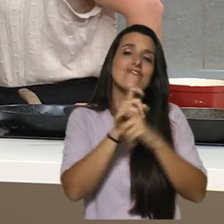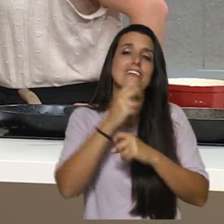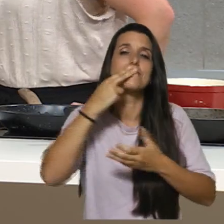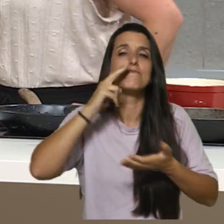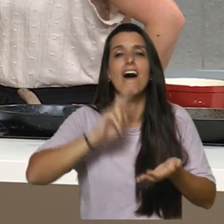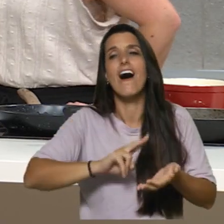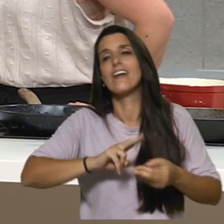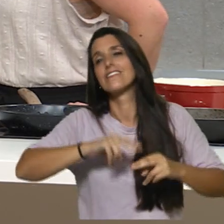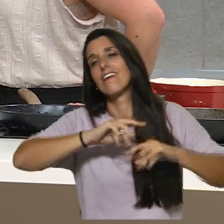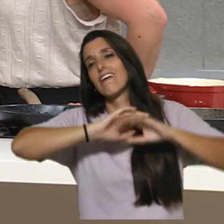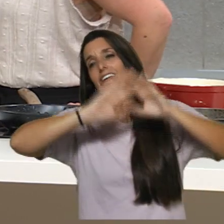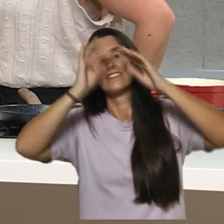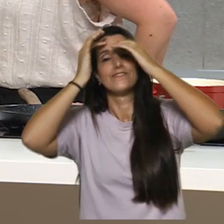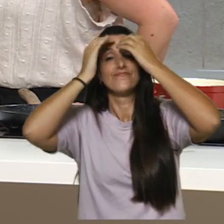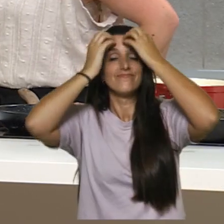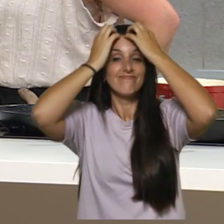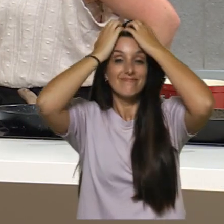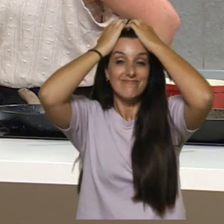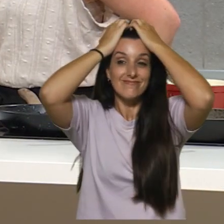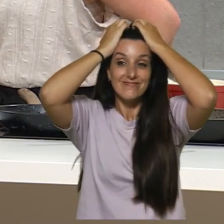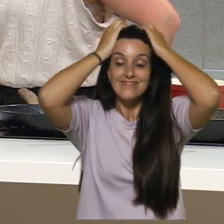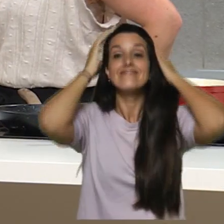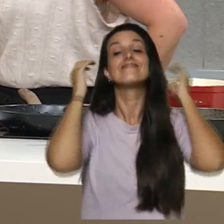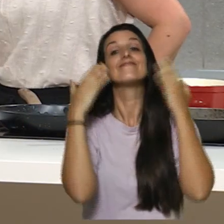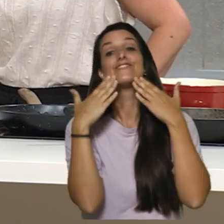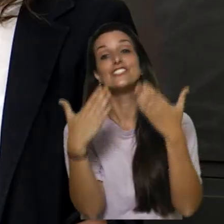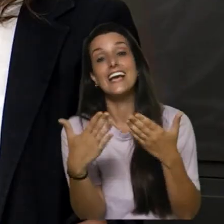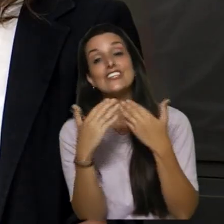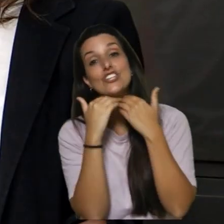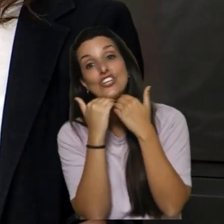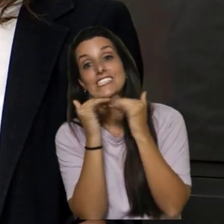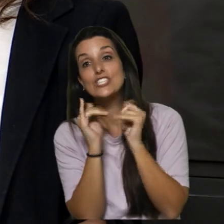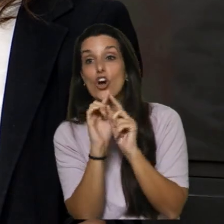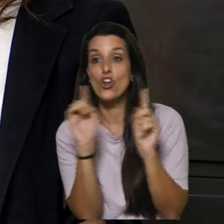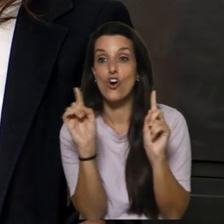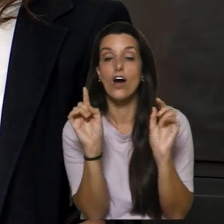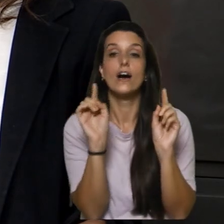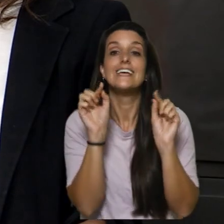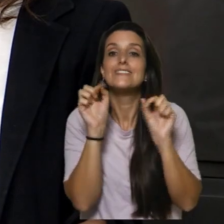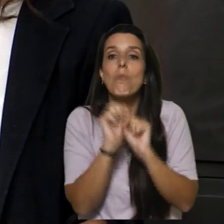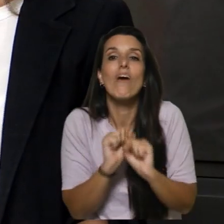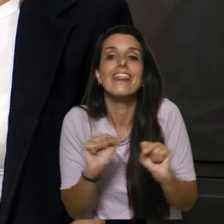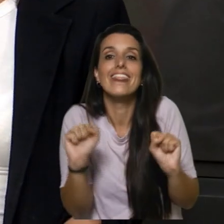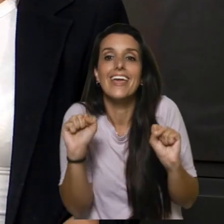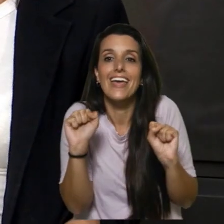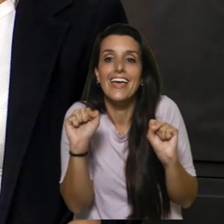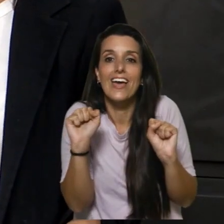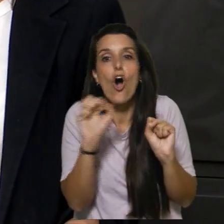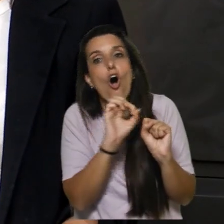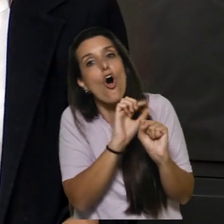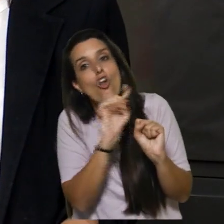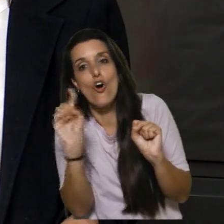No, dale, está animada la cosa. La pregunta es, no sé si lo haces o no lo haces, es si podés o no